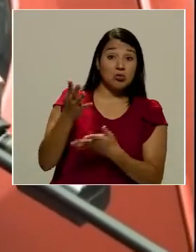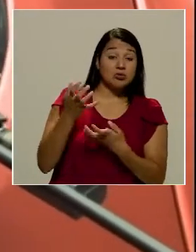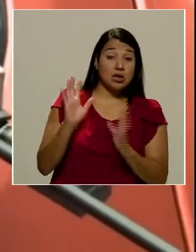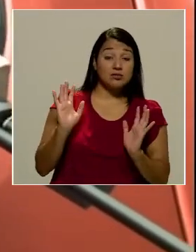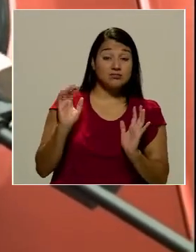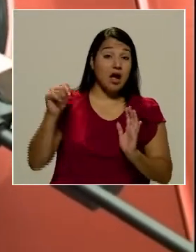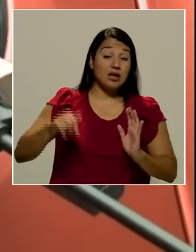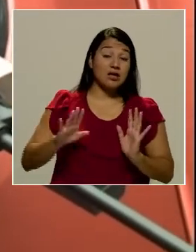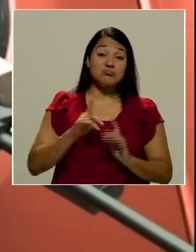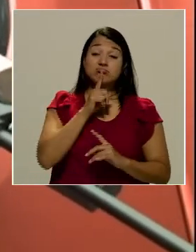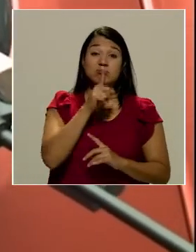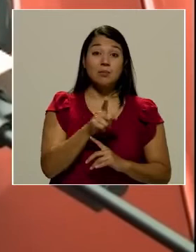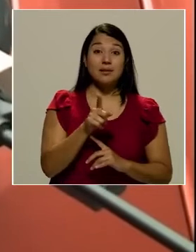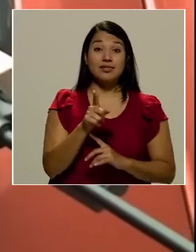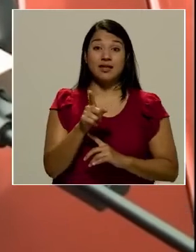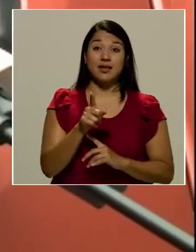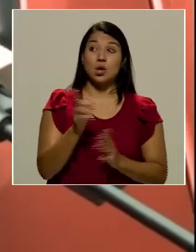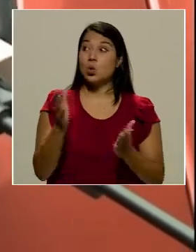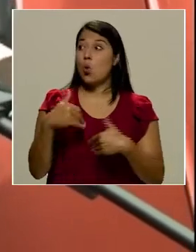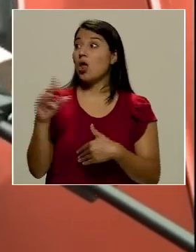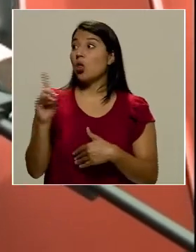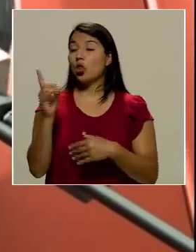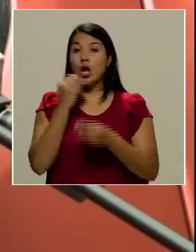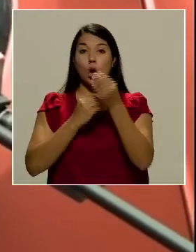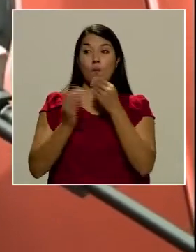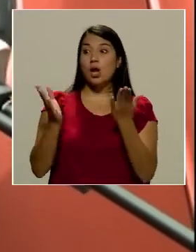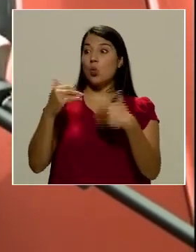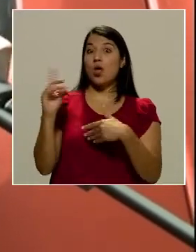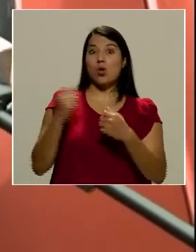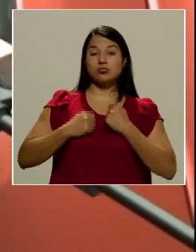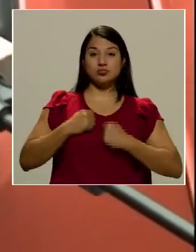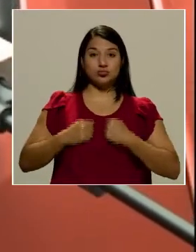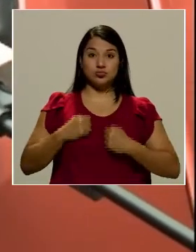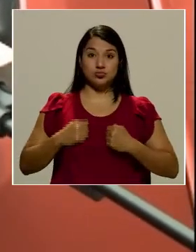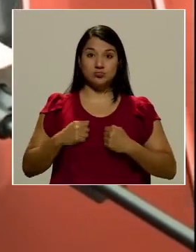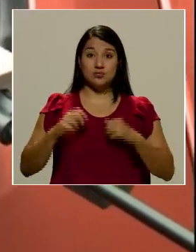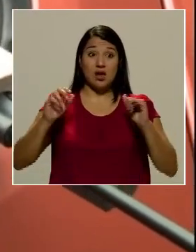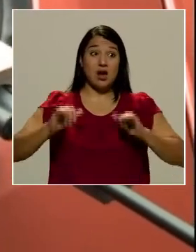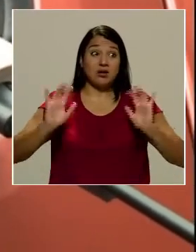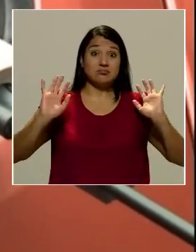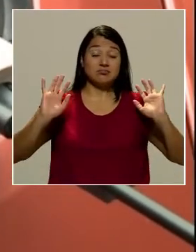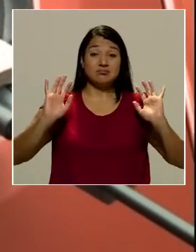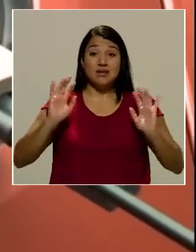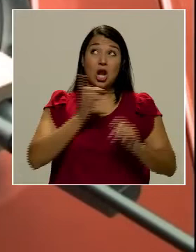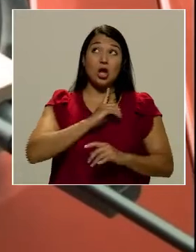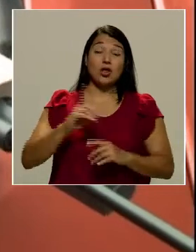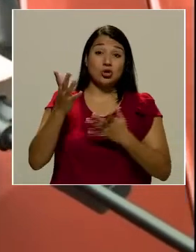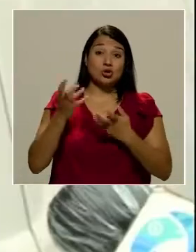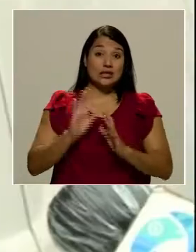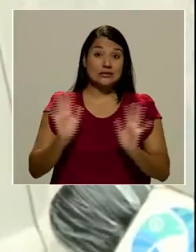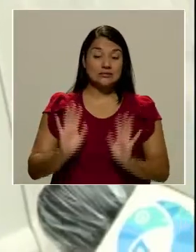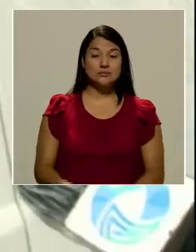aquí, sinceramente, aquí no hay ni a dónde comer, no hay ni a dónde bañarse. Aquí estamos a la intemperie, a lo que Dios quiera, nada